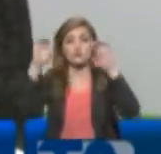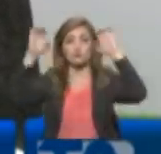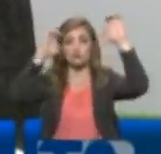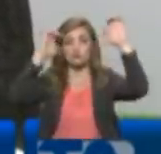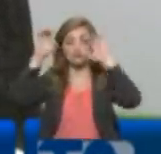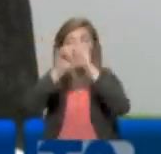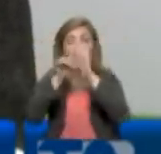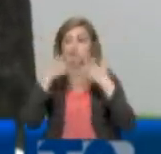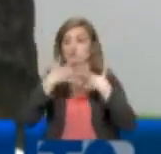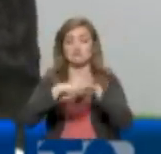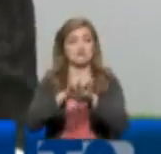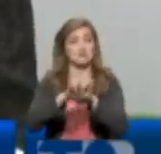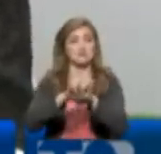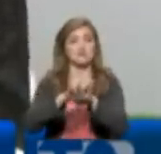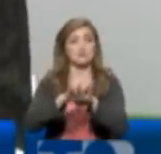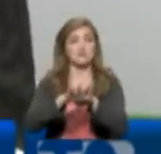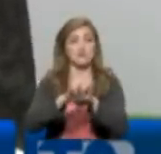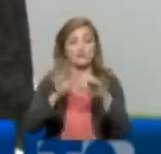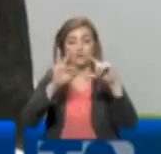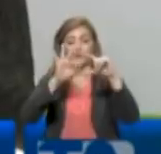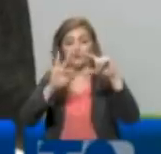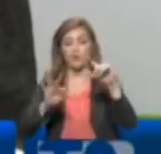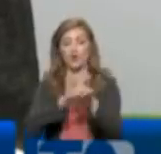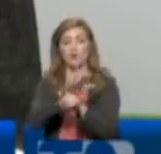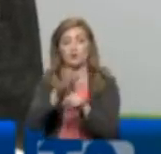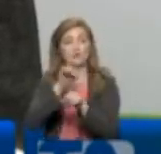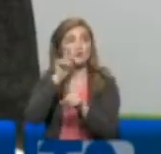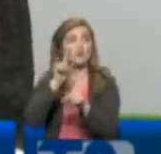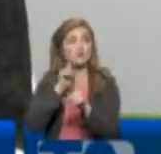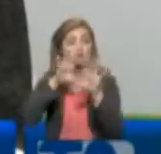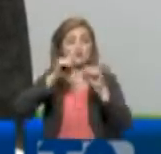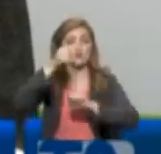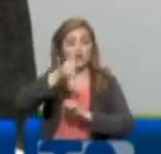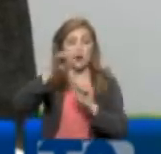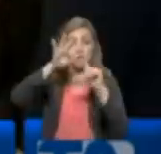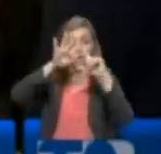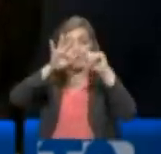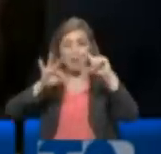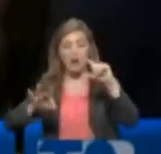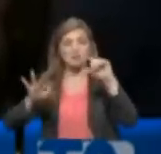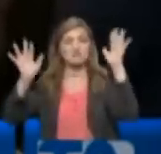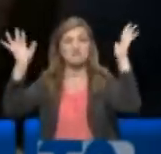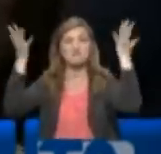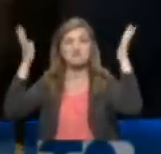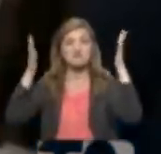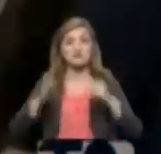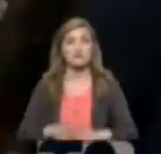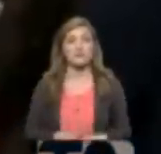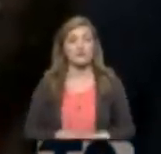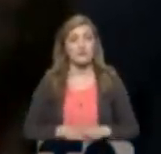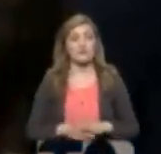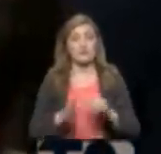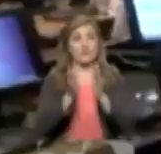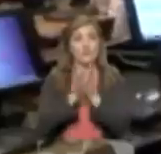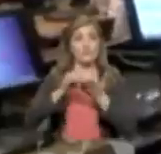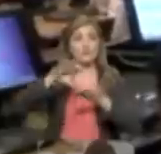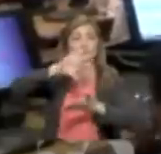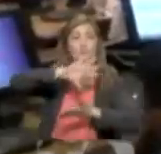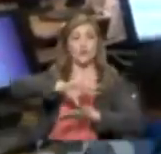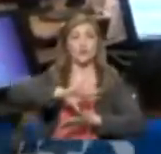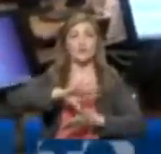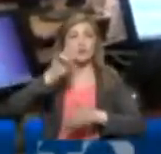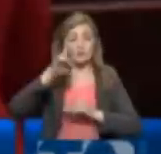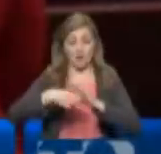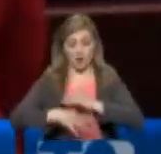integral de disminución del abuso sexual de la violación en estas niñas por eso piden que la asamblea nacional dé paso a la